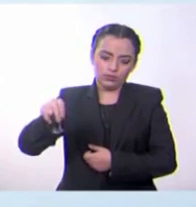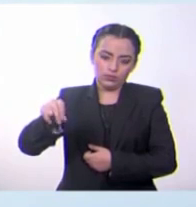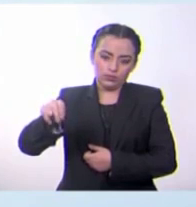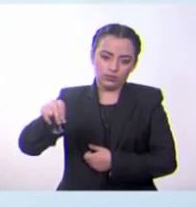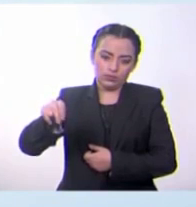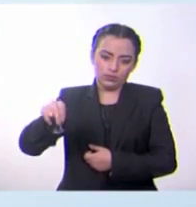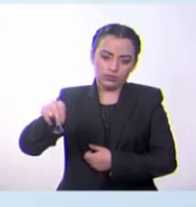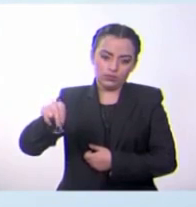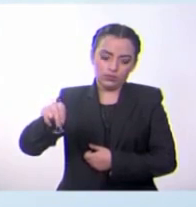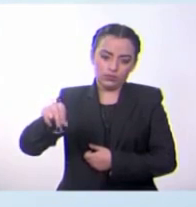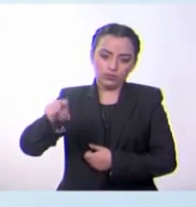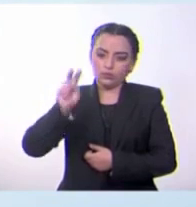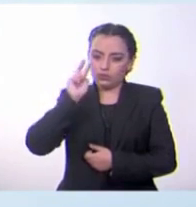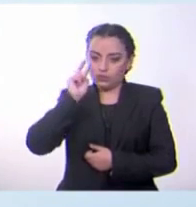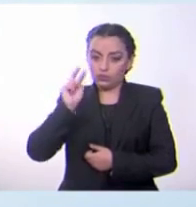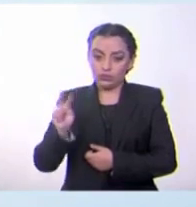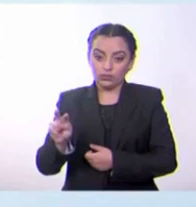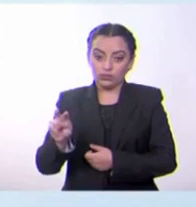Nota.